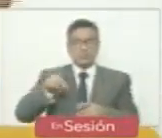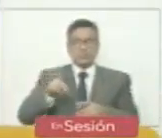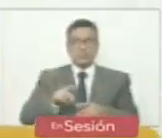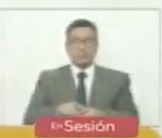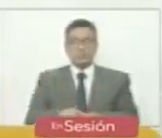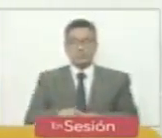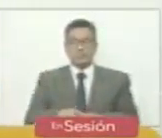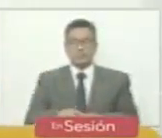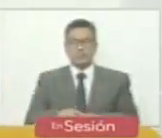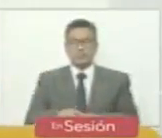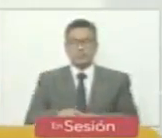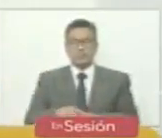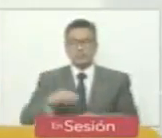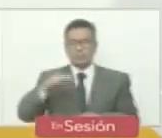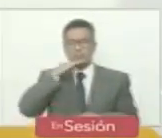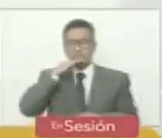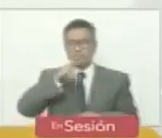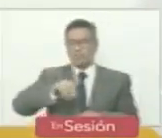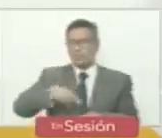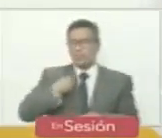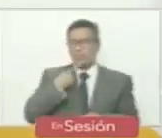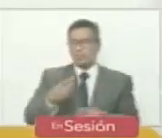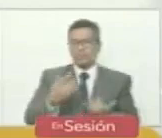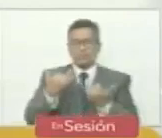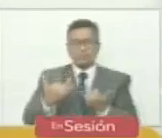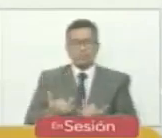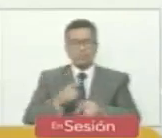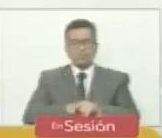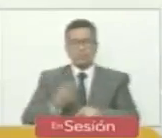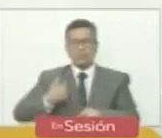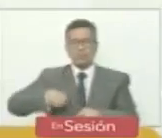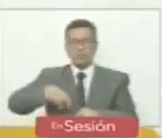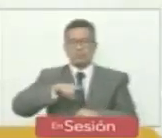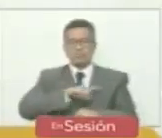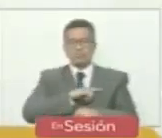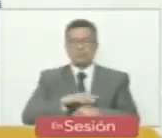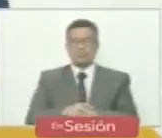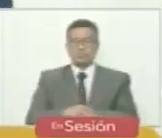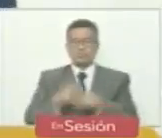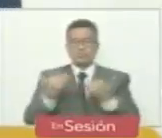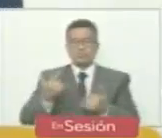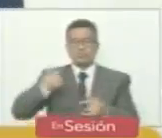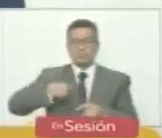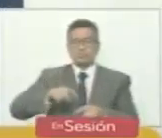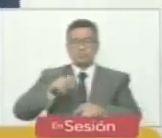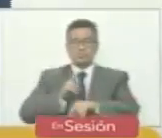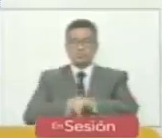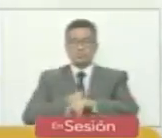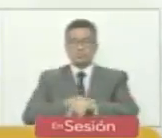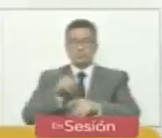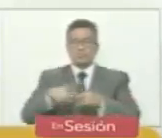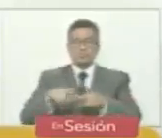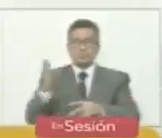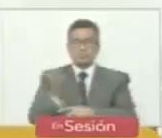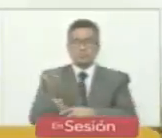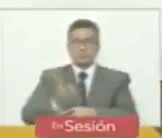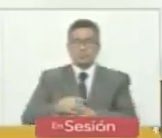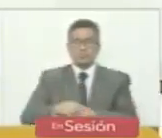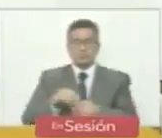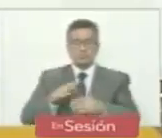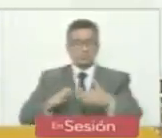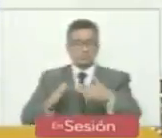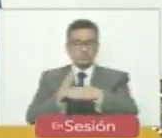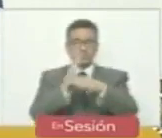indignación. No nos pueden decir ahora, nosotros, que ya tenemos un doctorado en sanciones y en